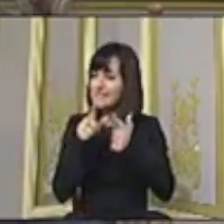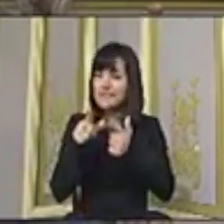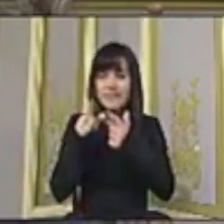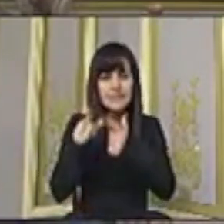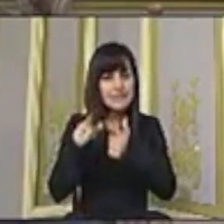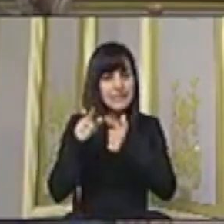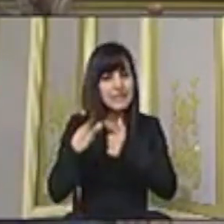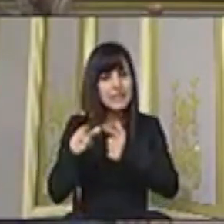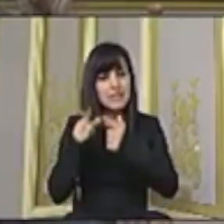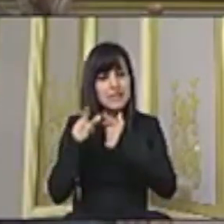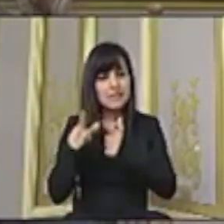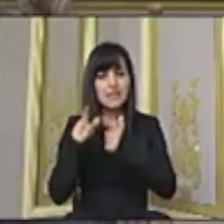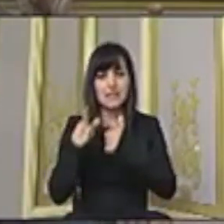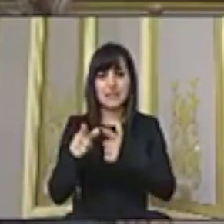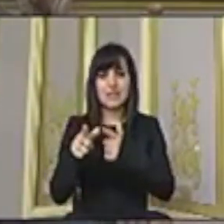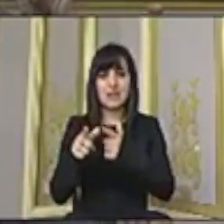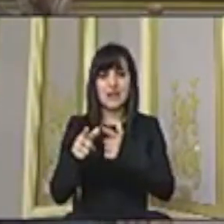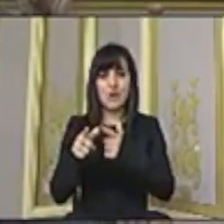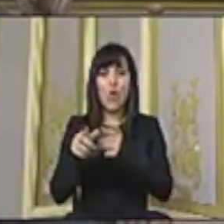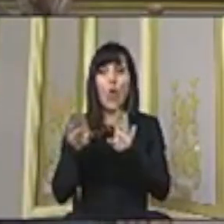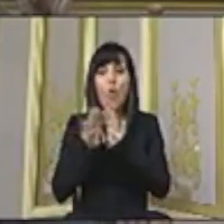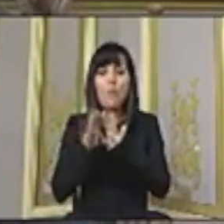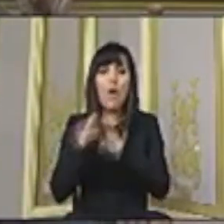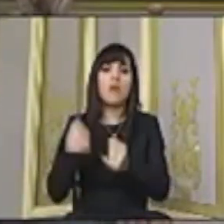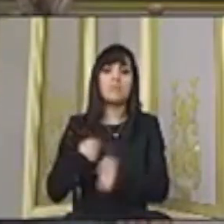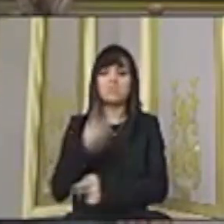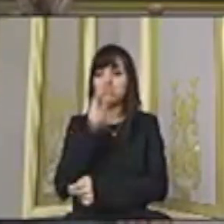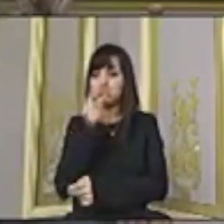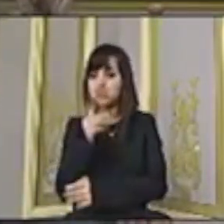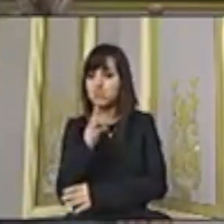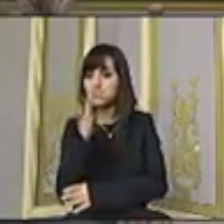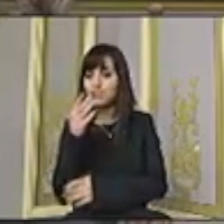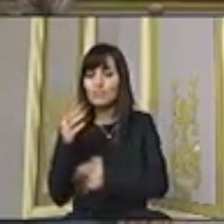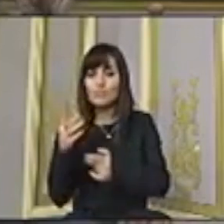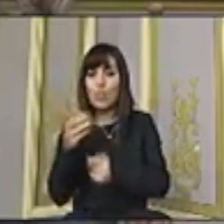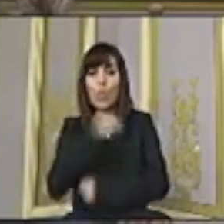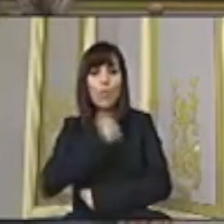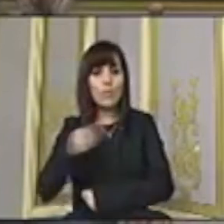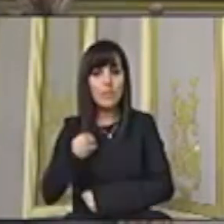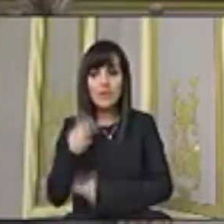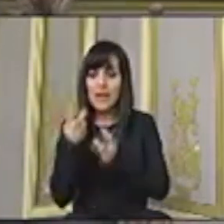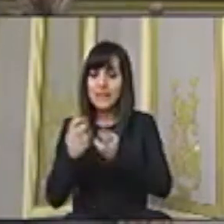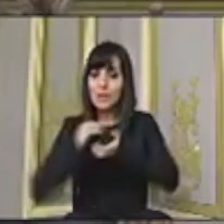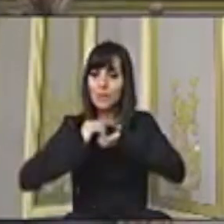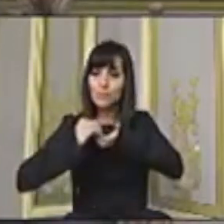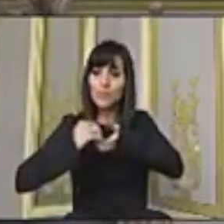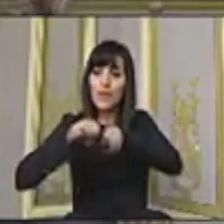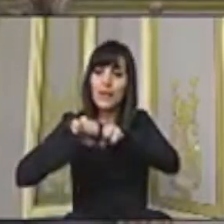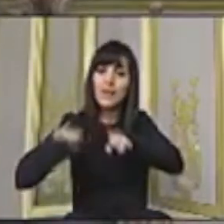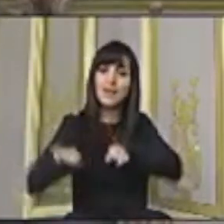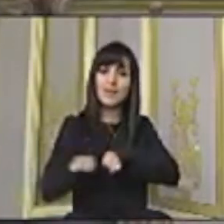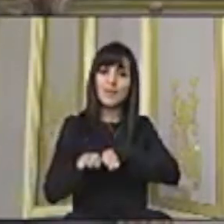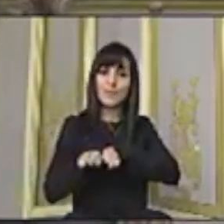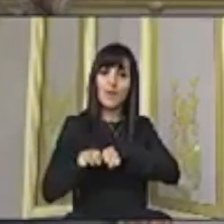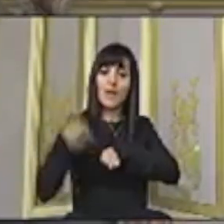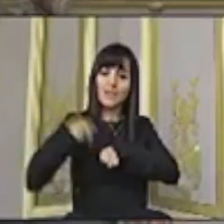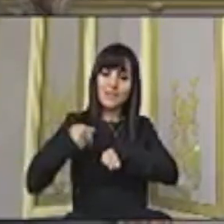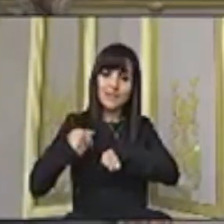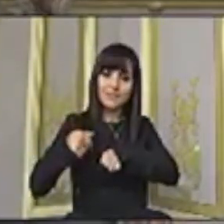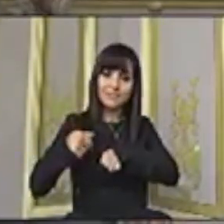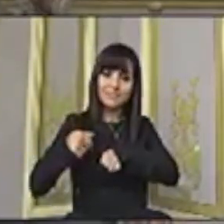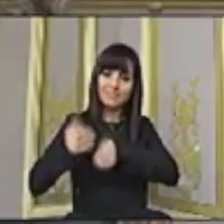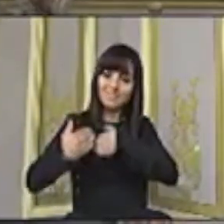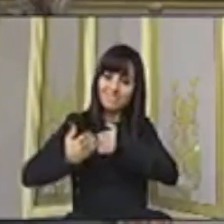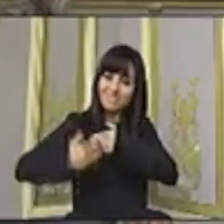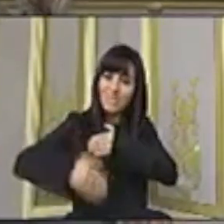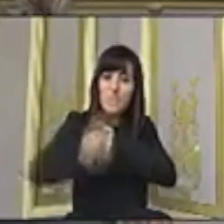siempre con nuestra palabra y con nuestro compromiso de trabajar juntos como un mismo equipo por Puebla. Caminaremos en la ruta